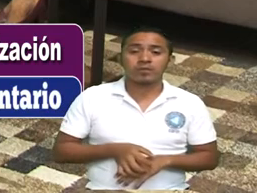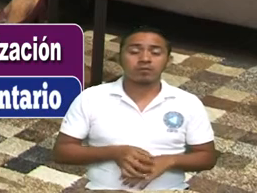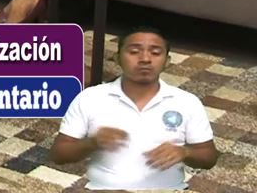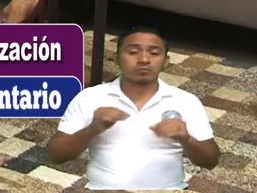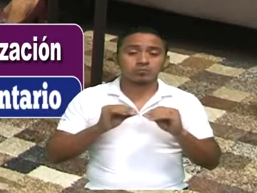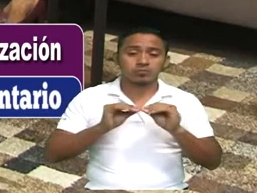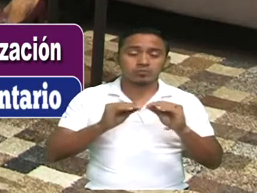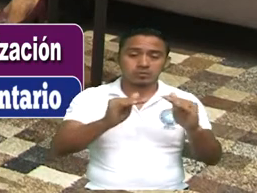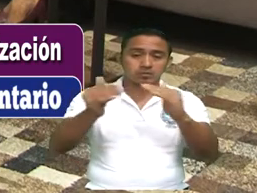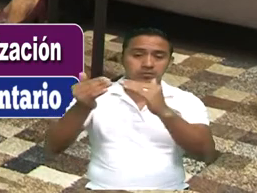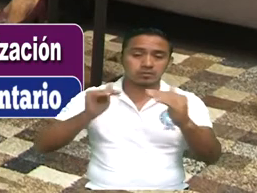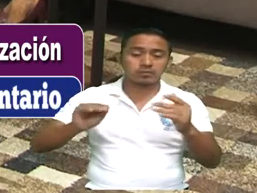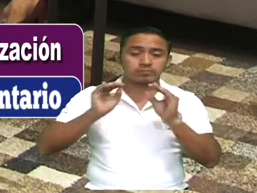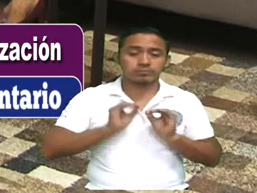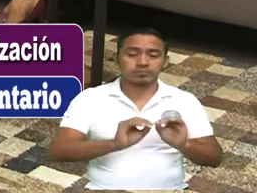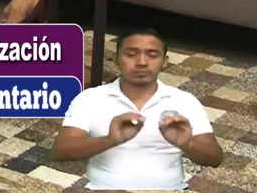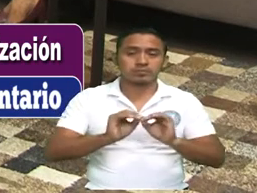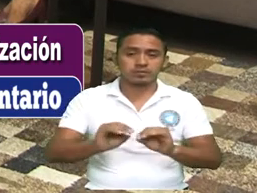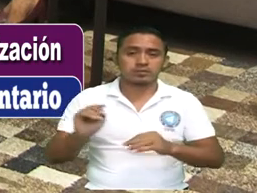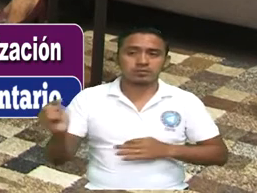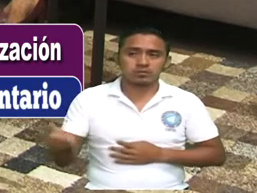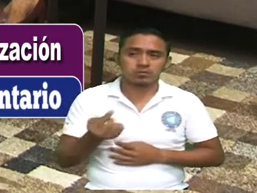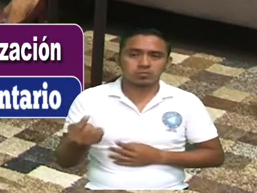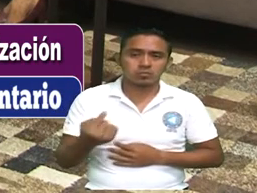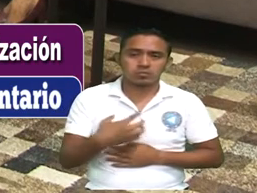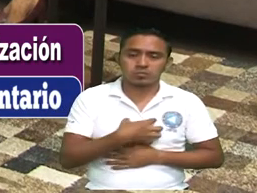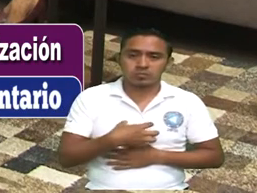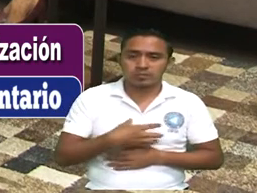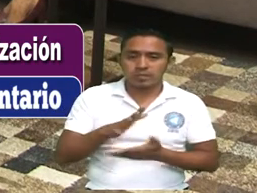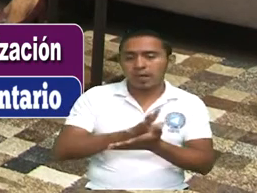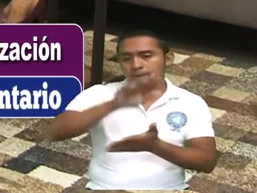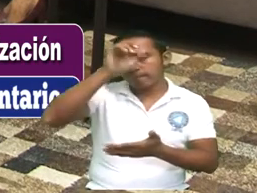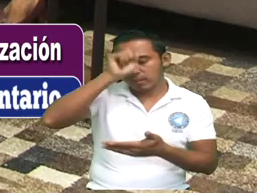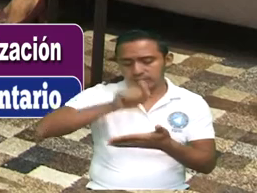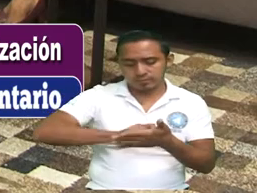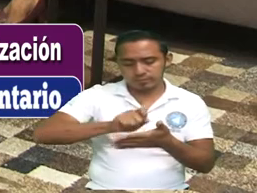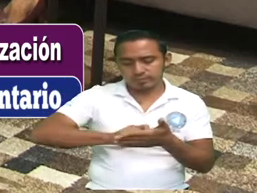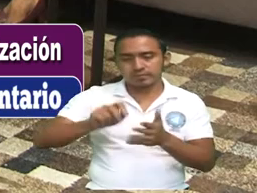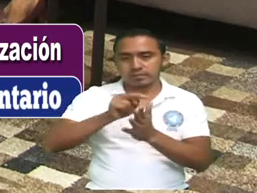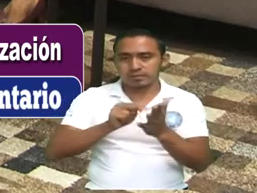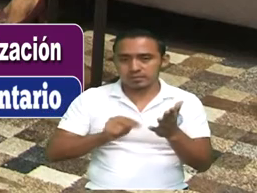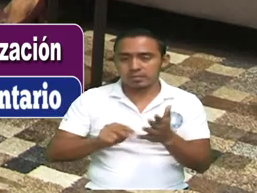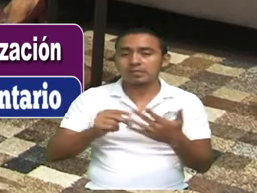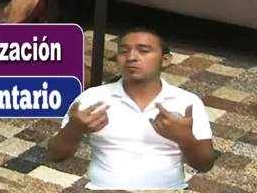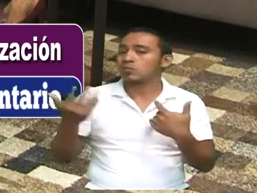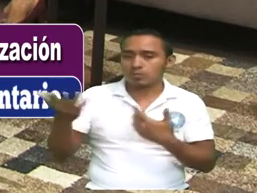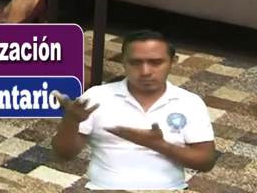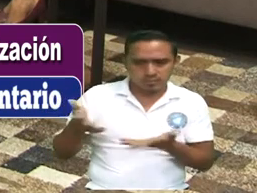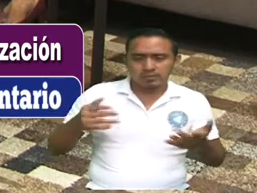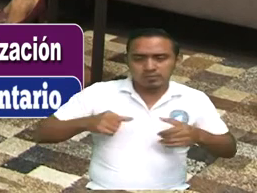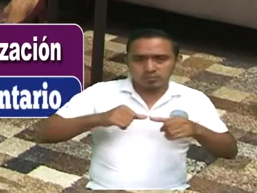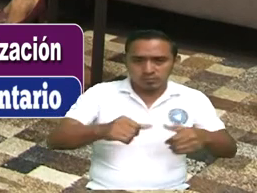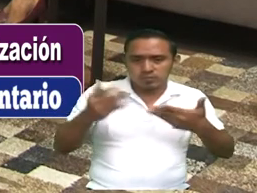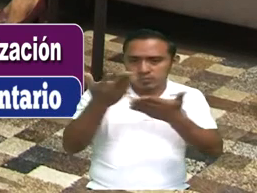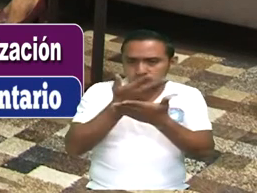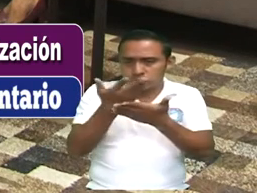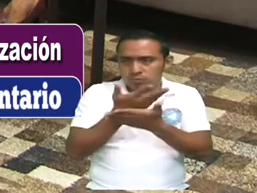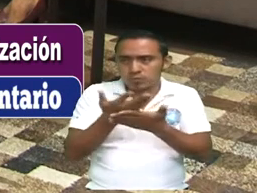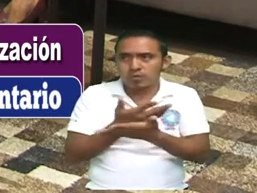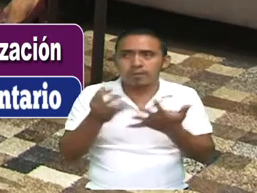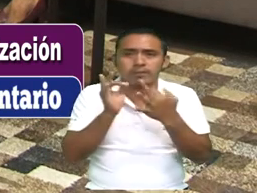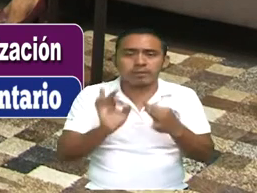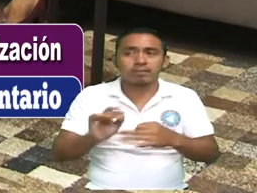alfabetizando, porque se trataba ya no de solamente de que se aprendiera a leer y escribir, sino que se continuara preparando para que no